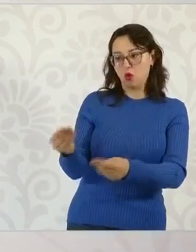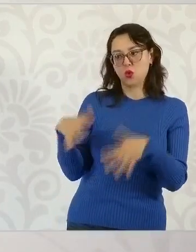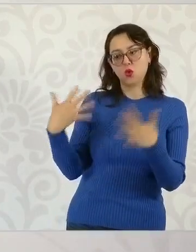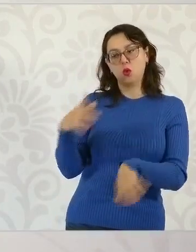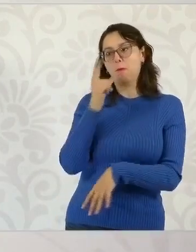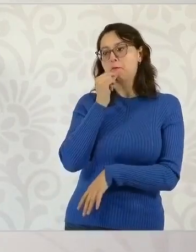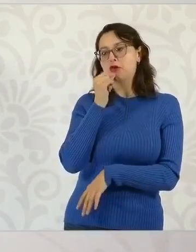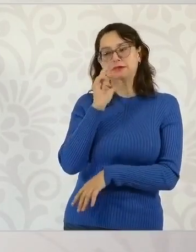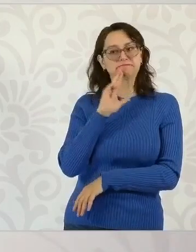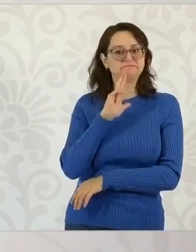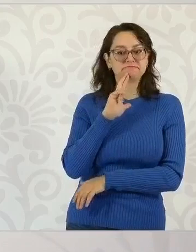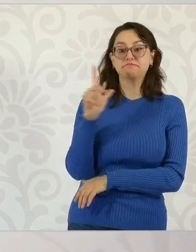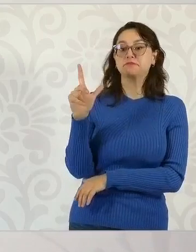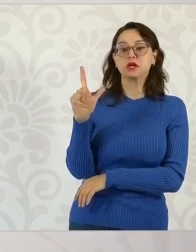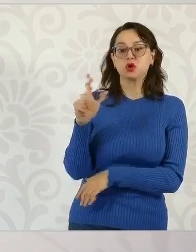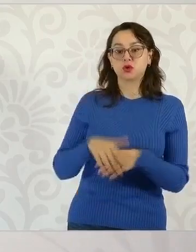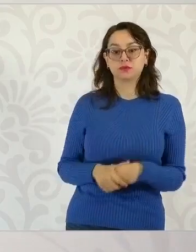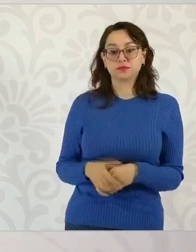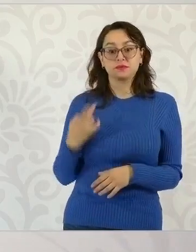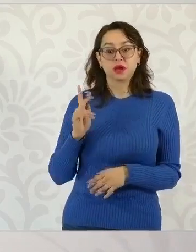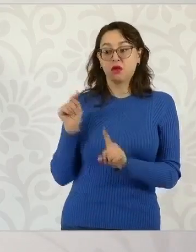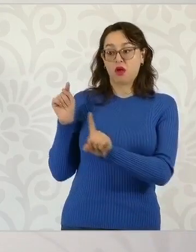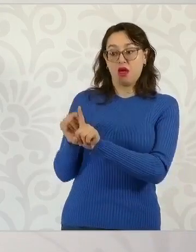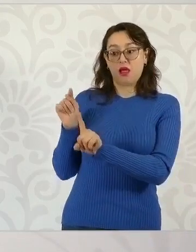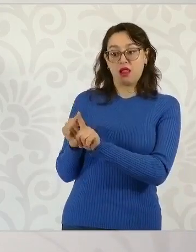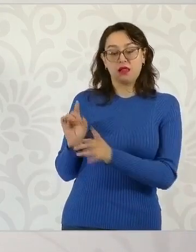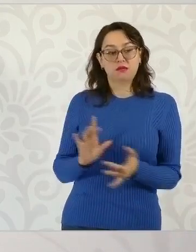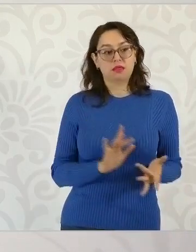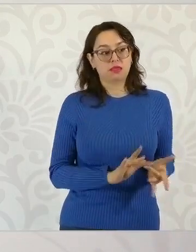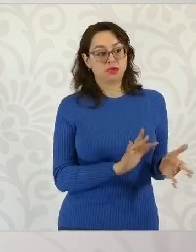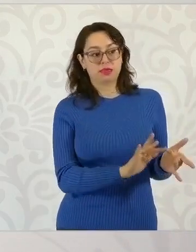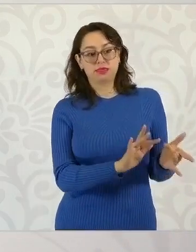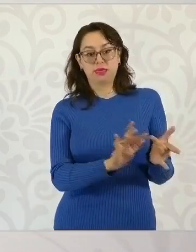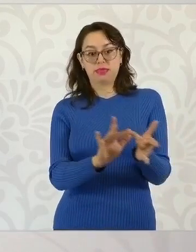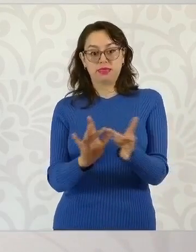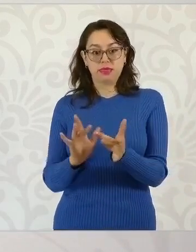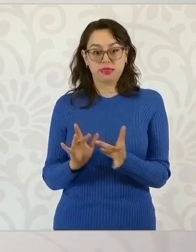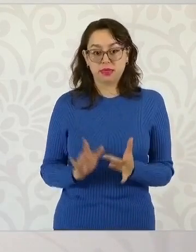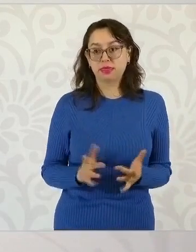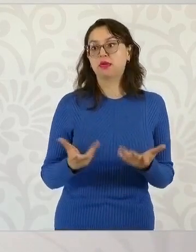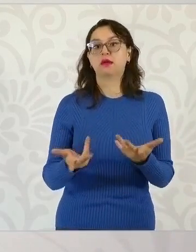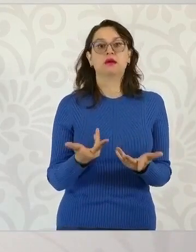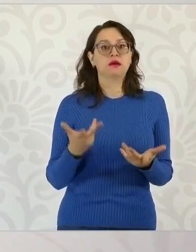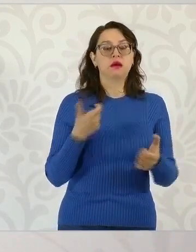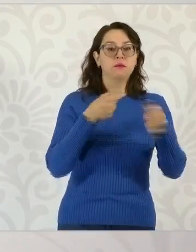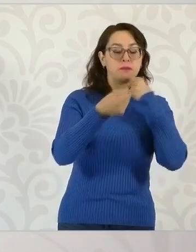que tiene toda esta cadena de vínculos en su momento con periodistas,